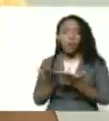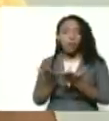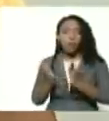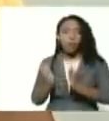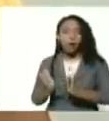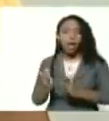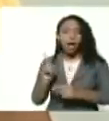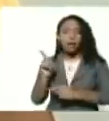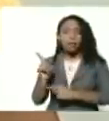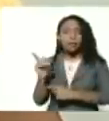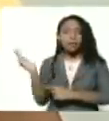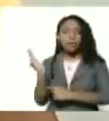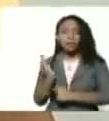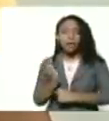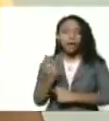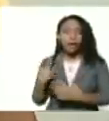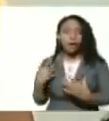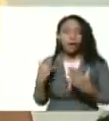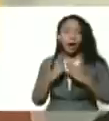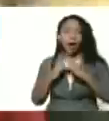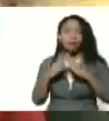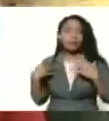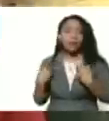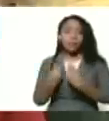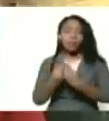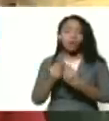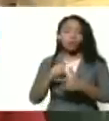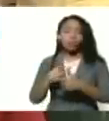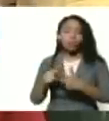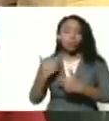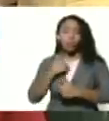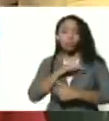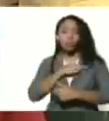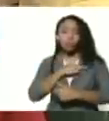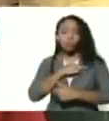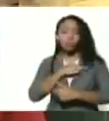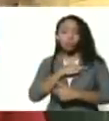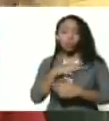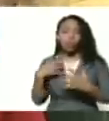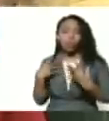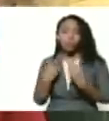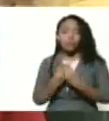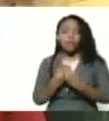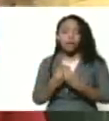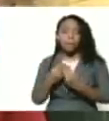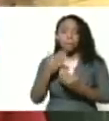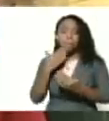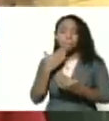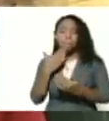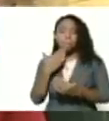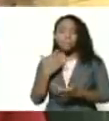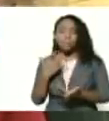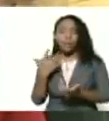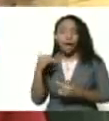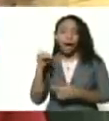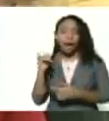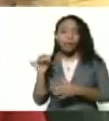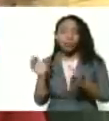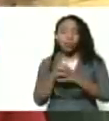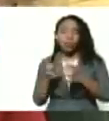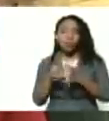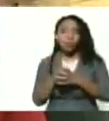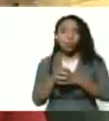allí viene hogares acompañantes. Entonces, nosotros los hogares acompañantes que pertenecemos a los